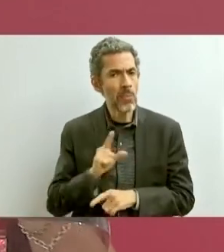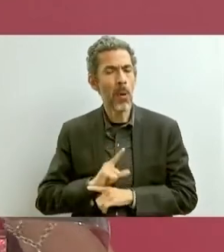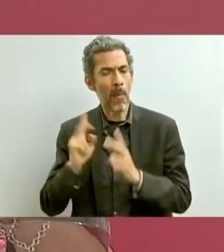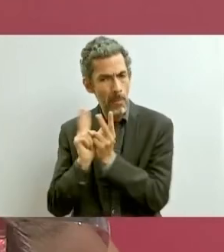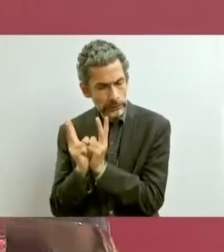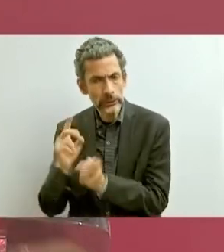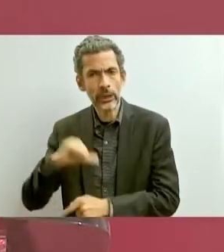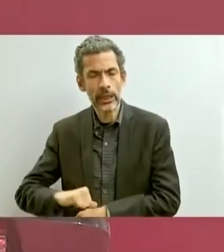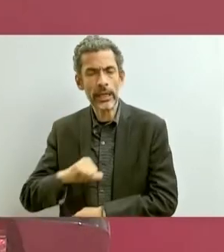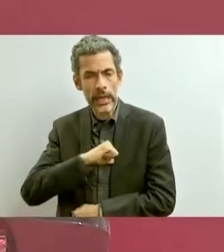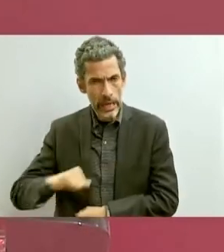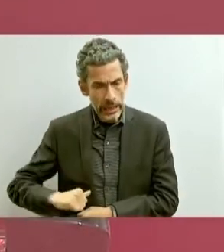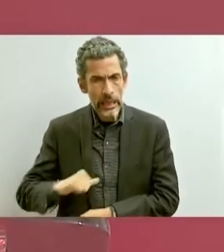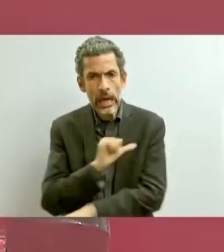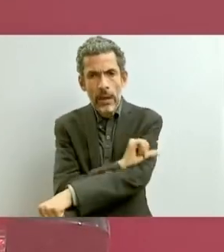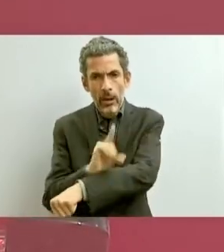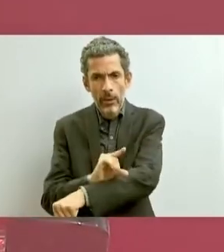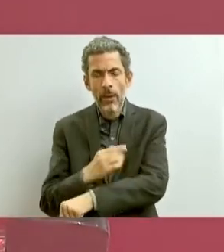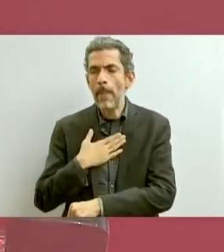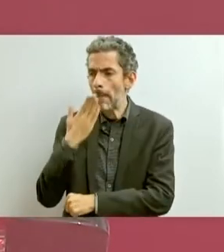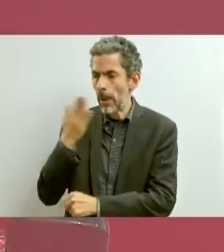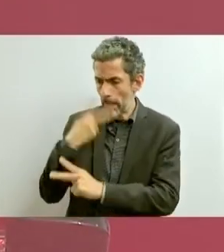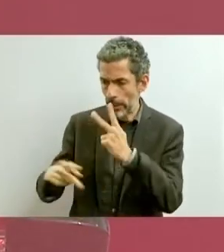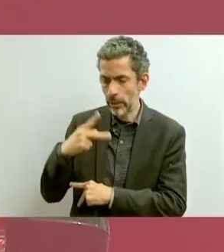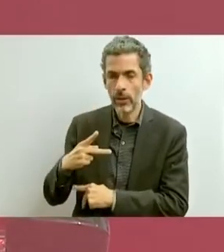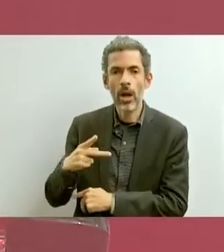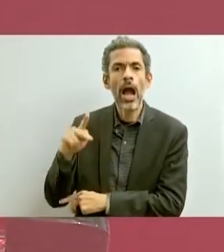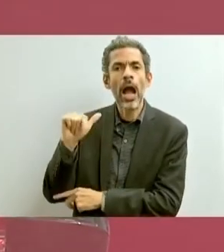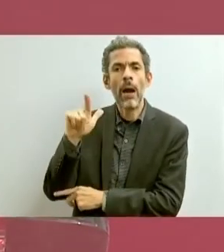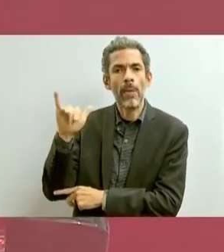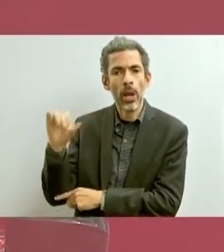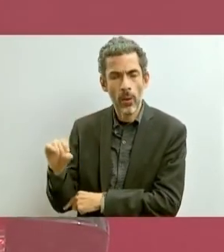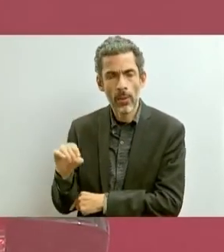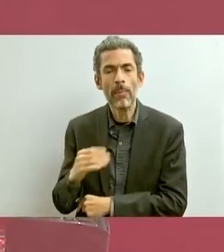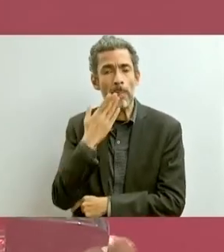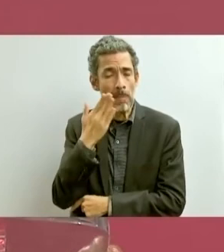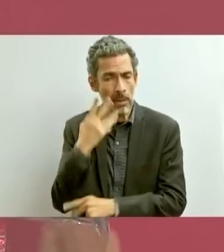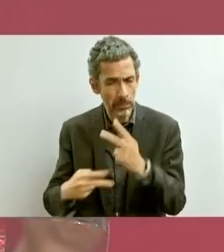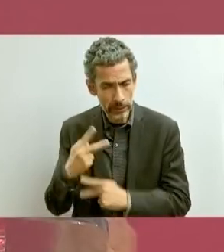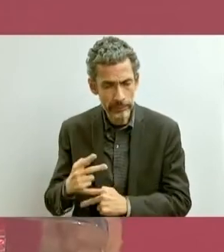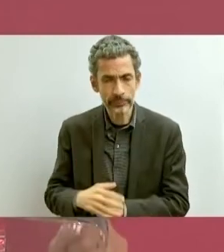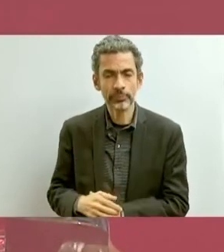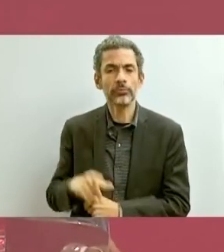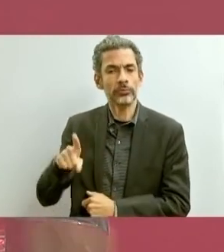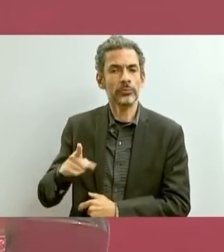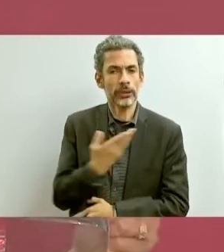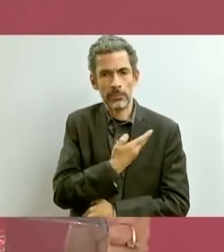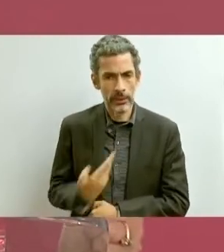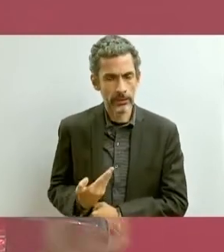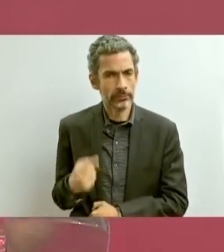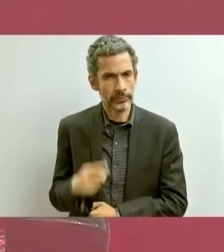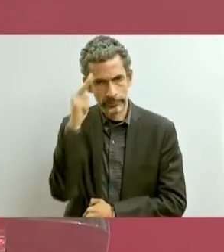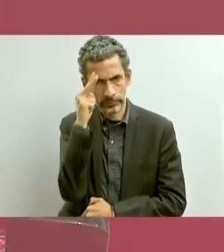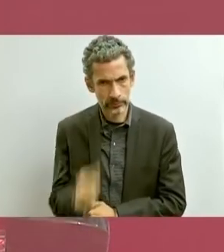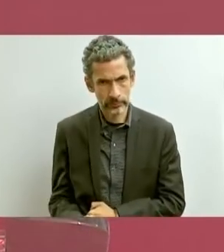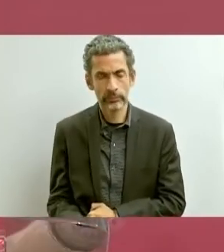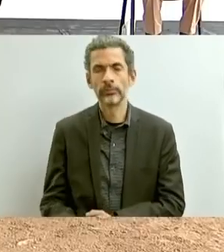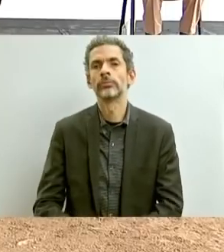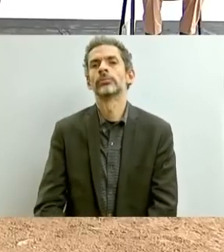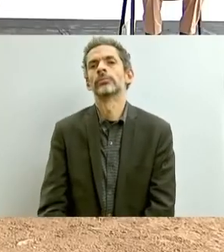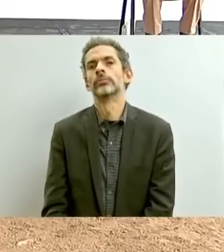Álvaro Obregón, te decimos bienvenido Andrés Manuel López Obrador, presidente de México.